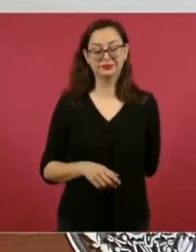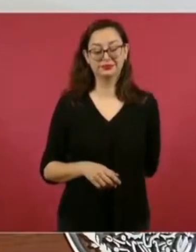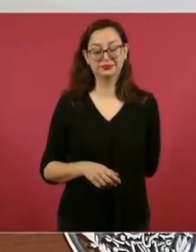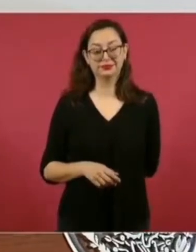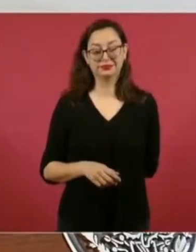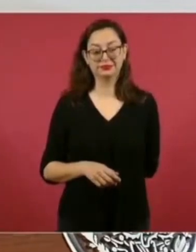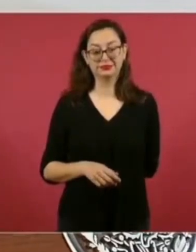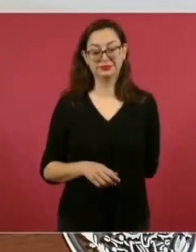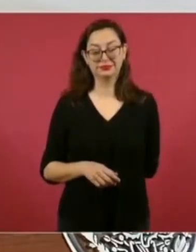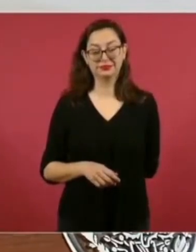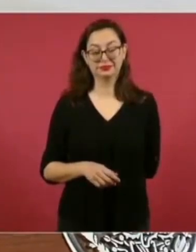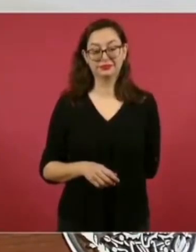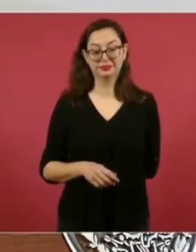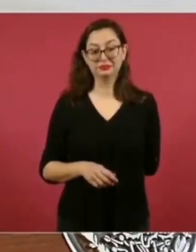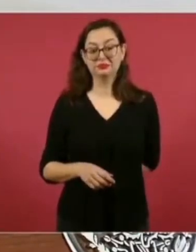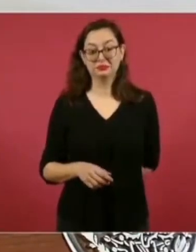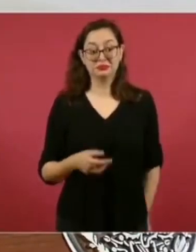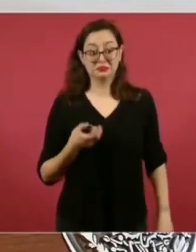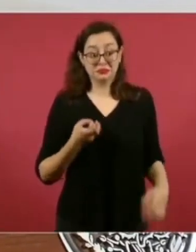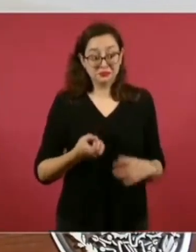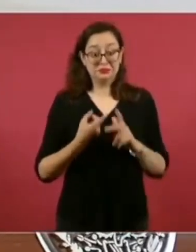Pero así empezó.